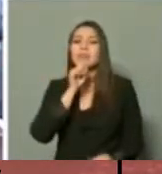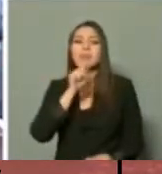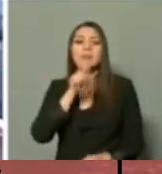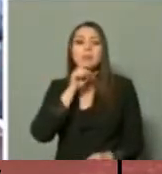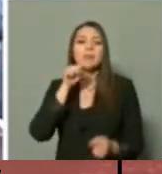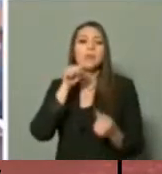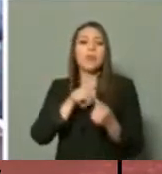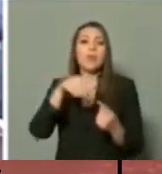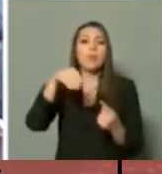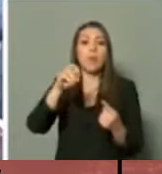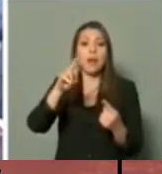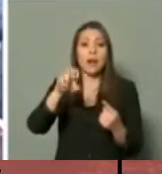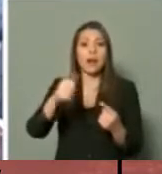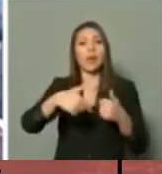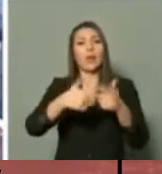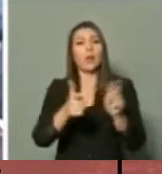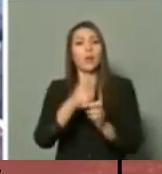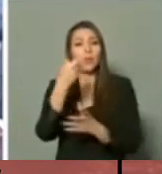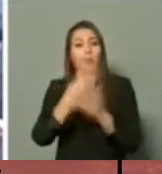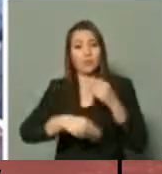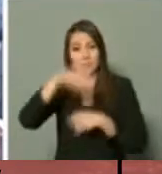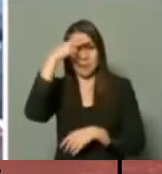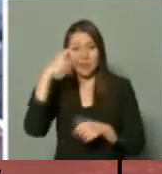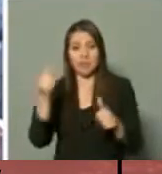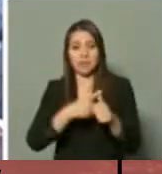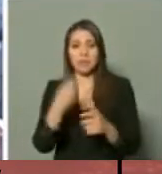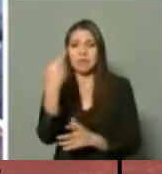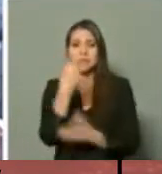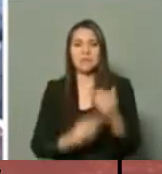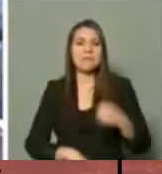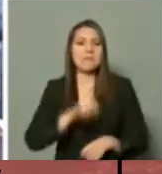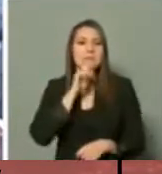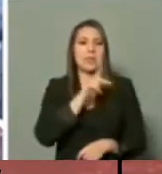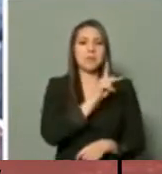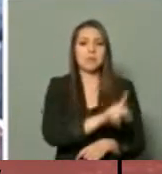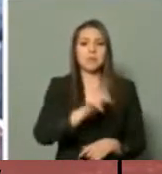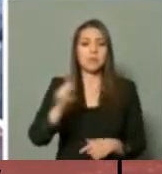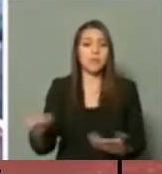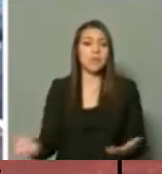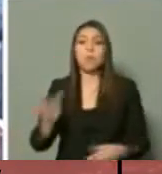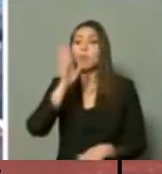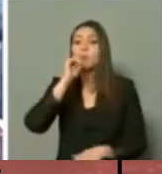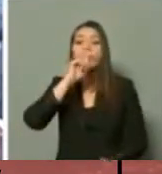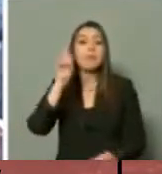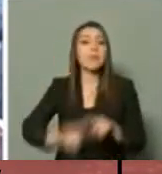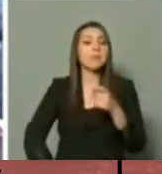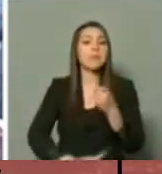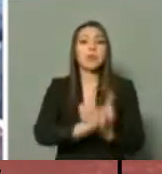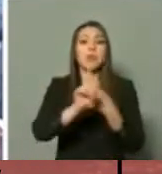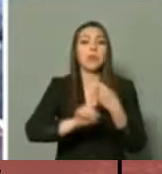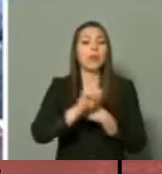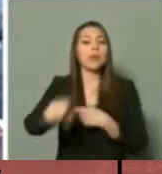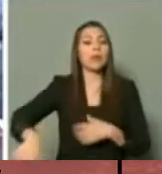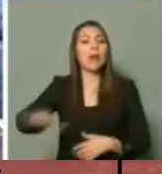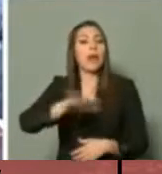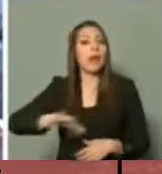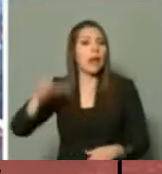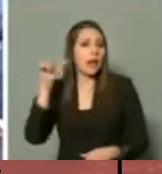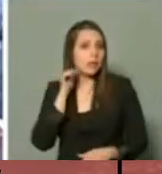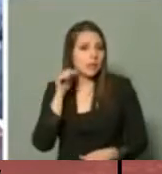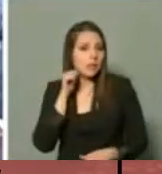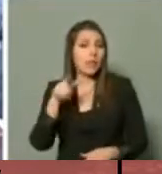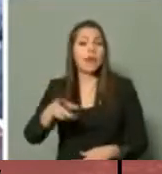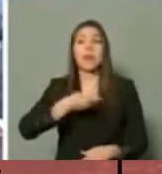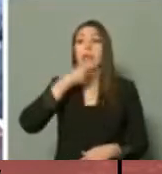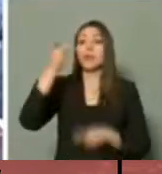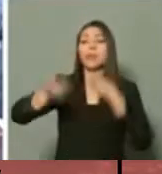al final del día son lo mismo. Es una Morena que hoy en día no ha podido solucionar nada en Azcapotzalco, que hoy en día nos presentan supuestos